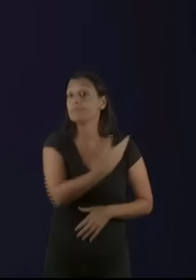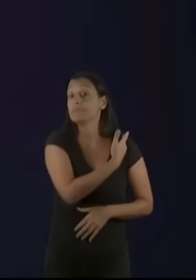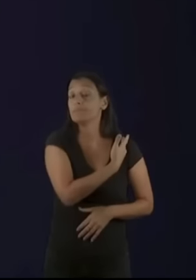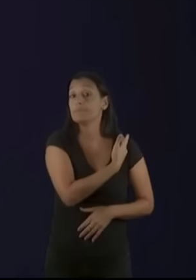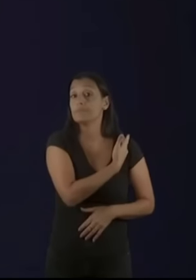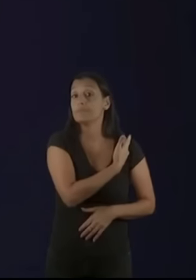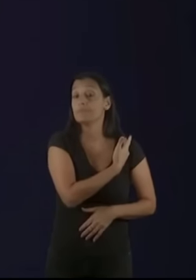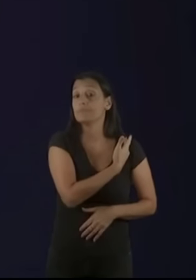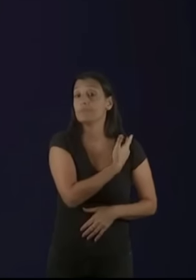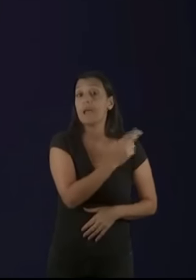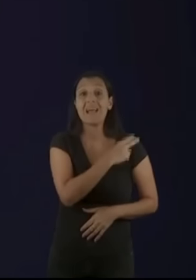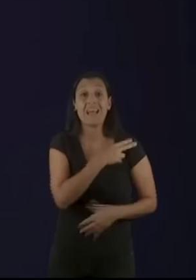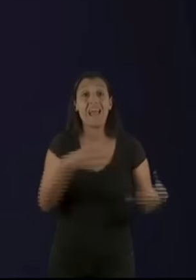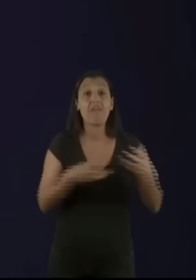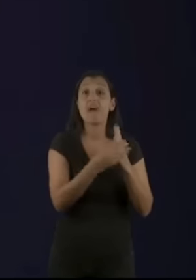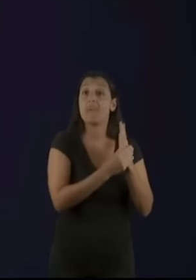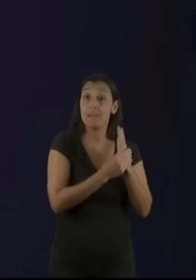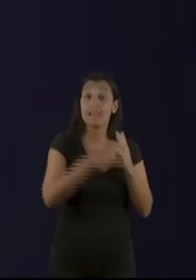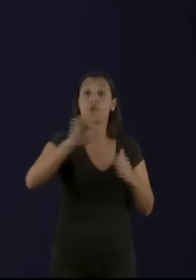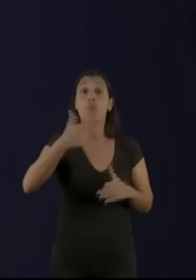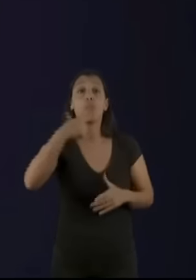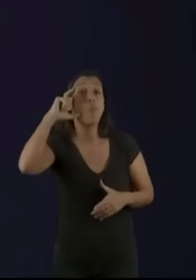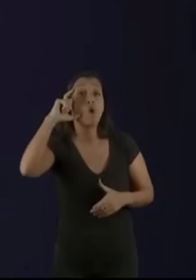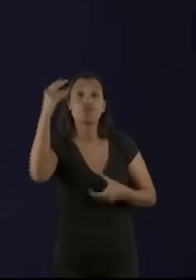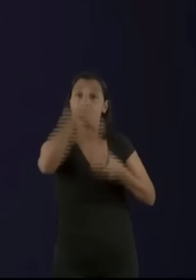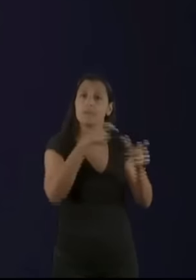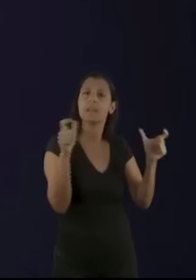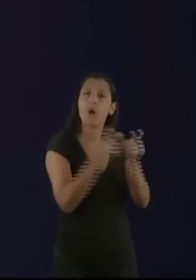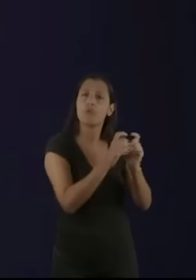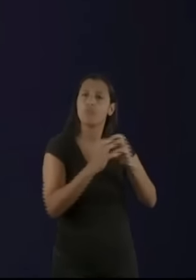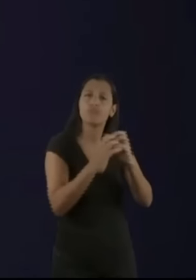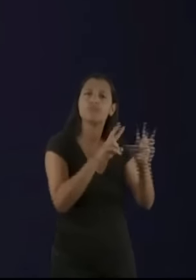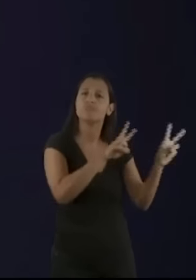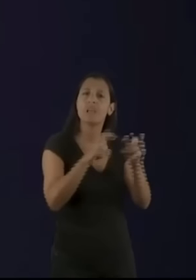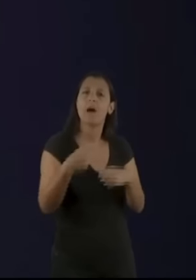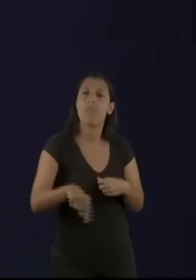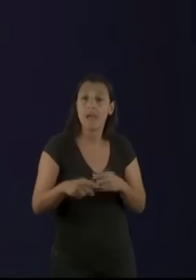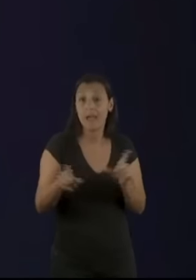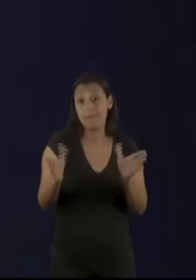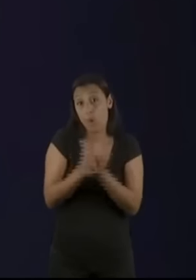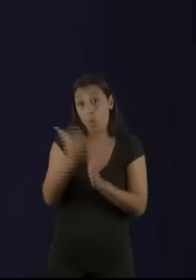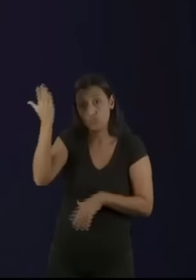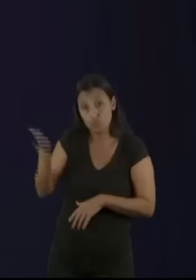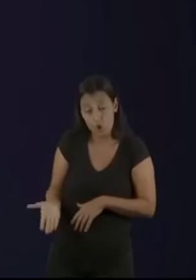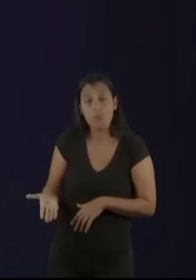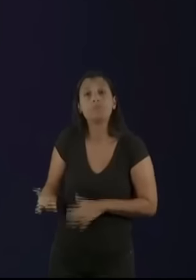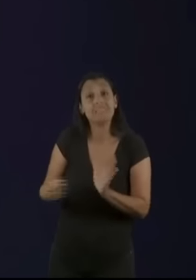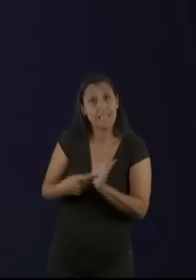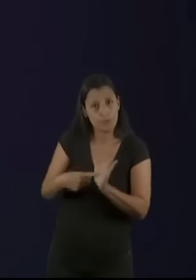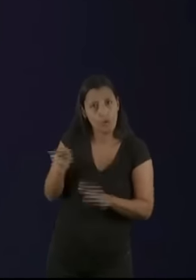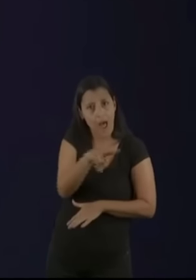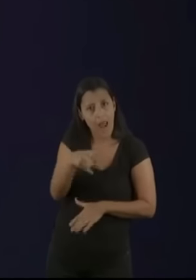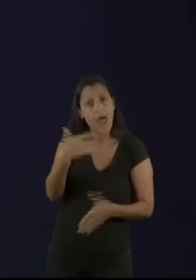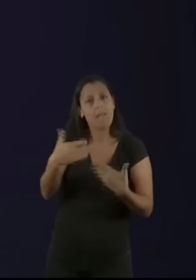el jefe de gabinete de ministros Nicolás pose e con el funcionario efectivamente se